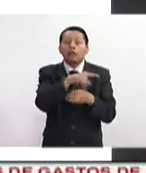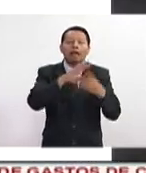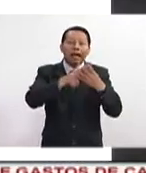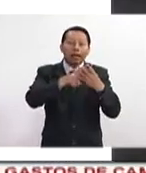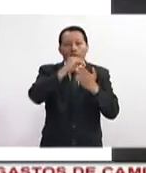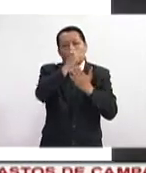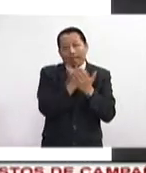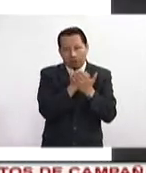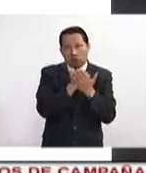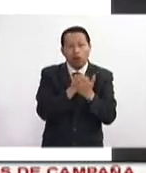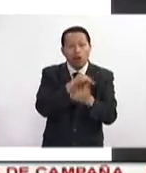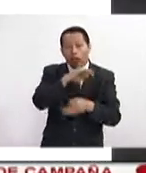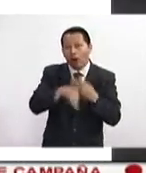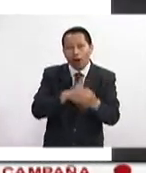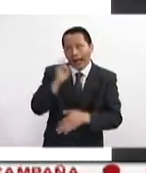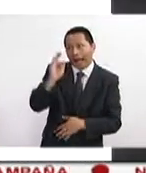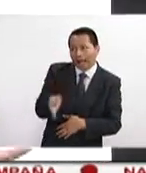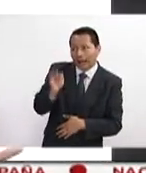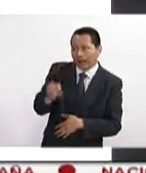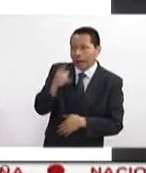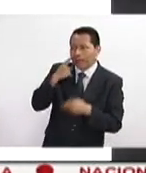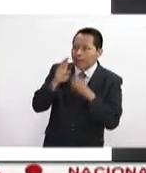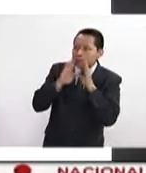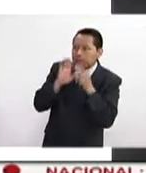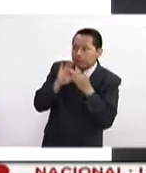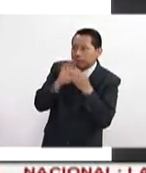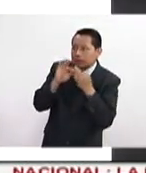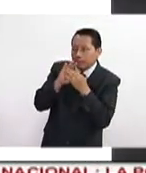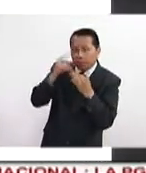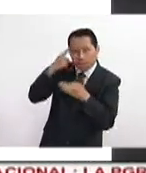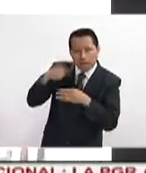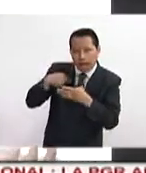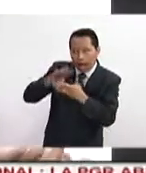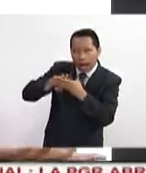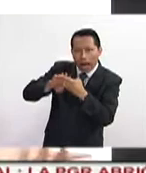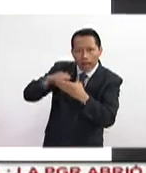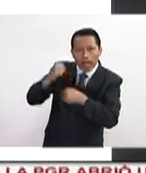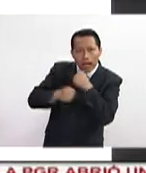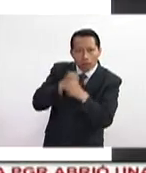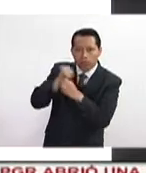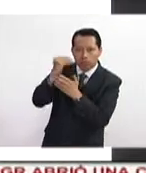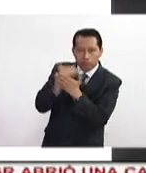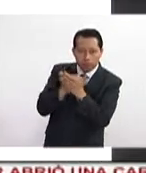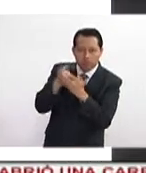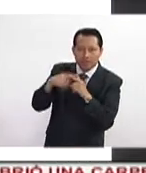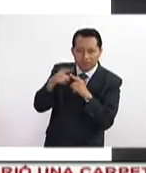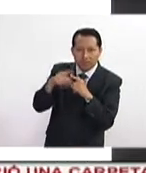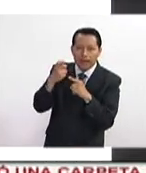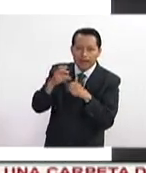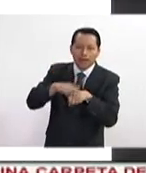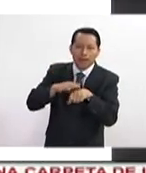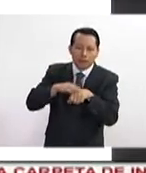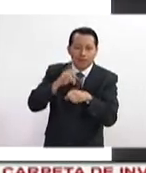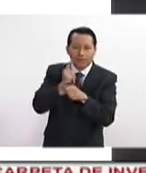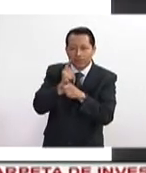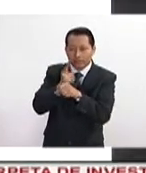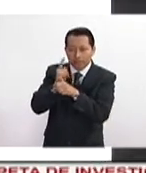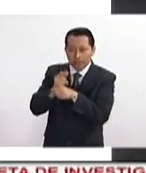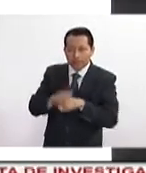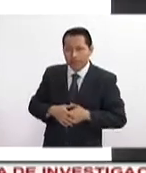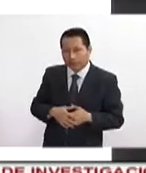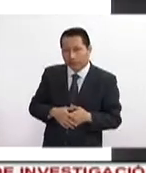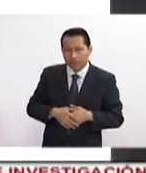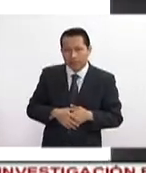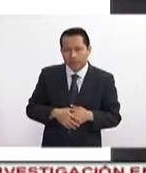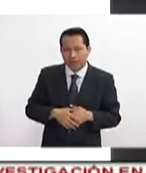algo que todos han tomado y que ha hecho que la operación vaya creciendo y que vaya, pues ahora sí que tomando más cabezas. Claro,